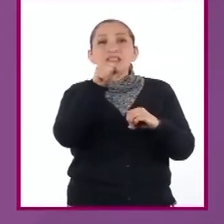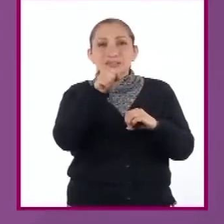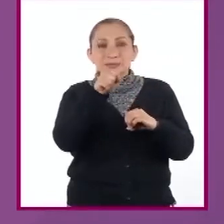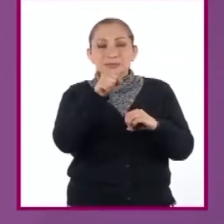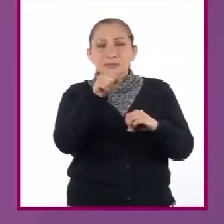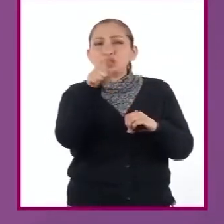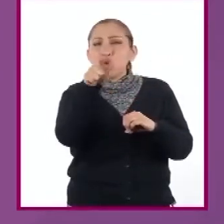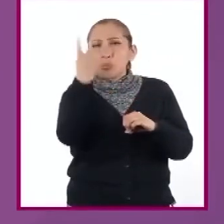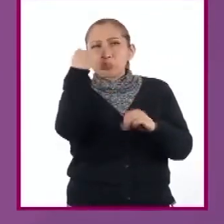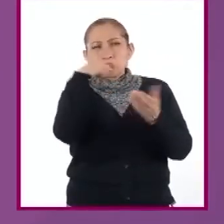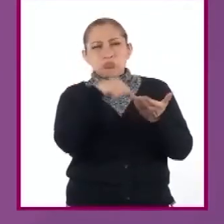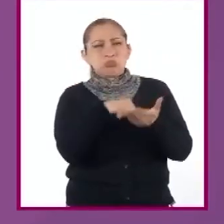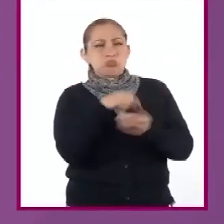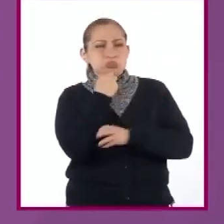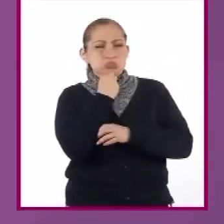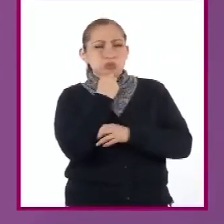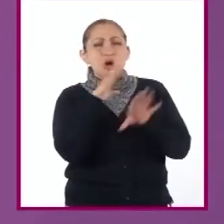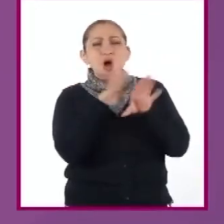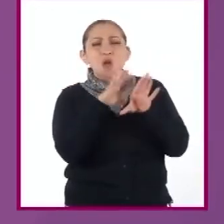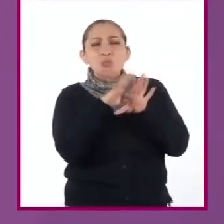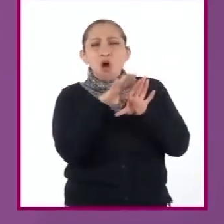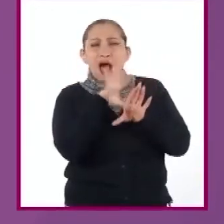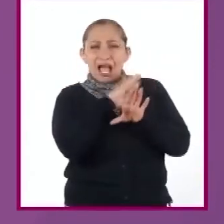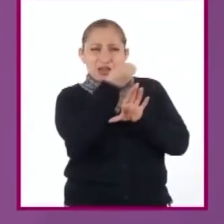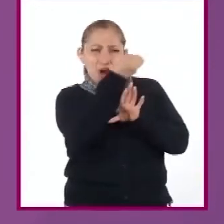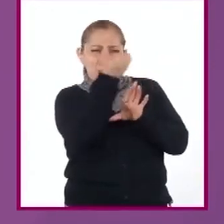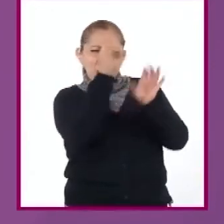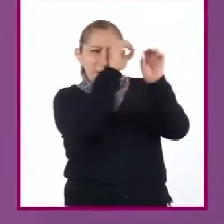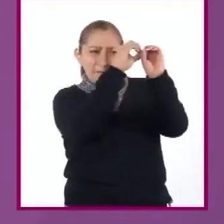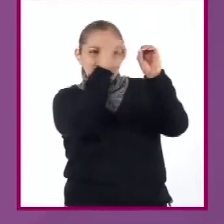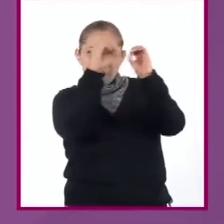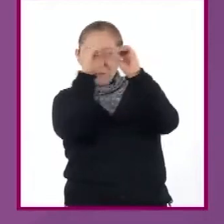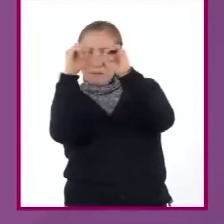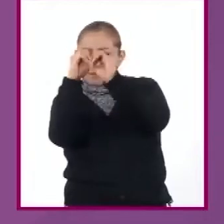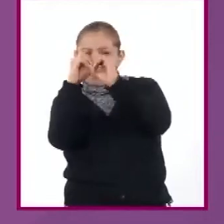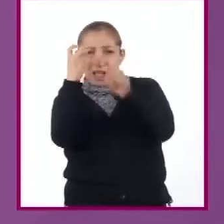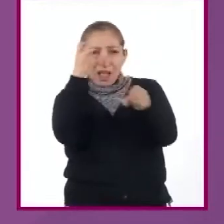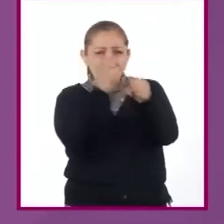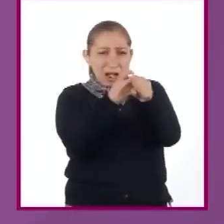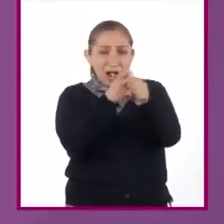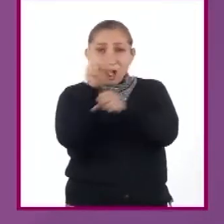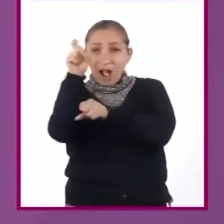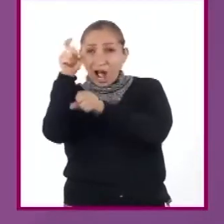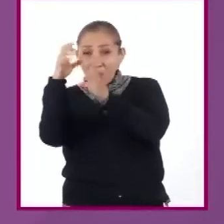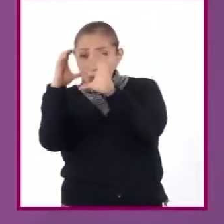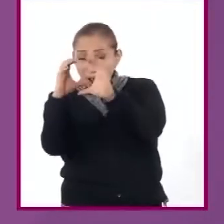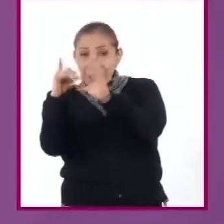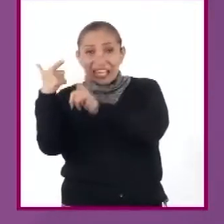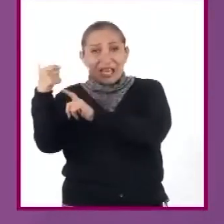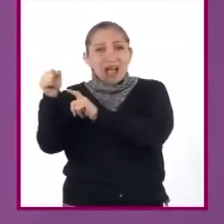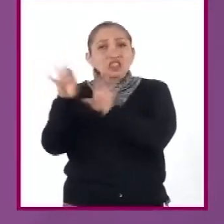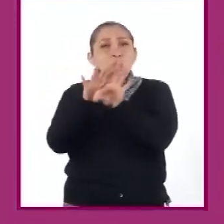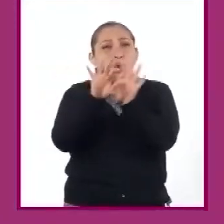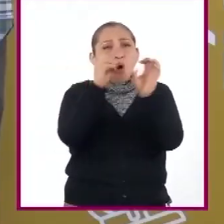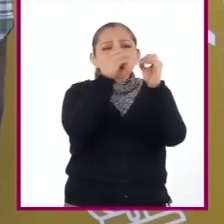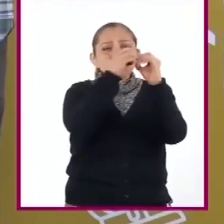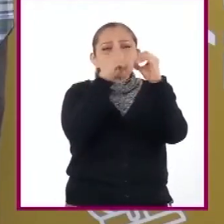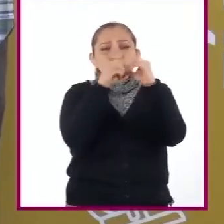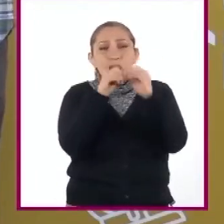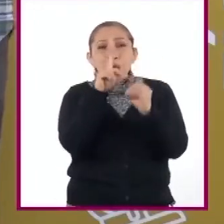¿Te has preguntado cómo están organizadas las partículas en un sólido, un líquido y en un gas?